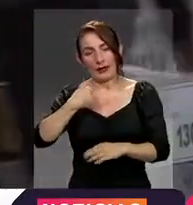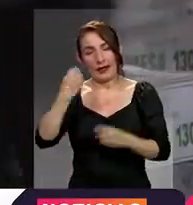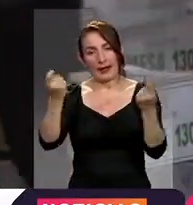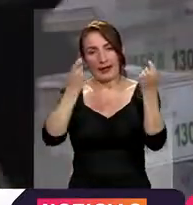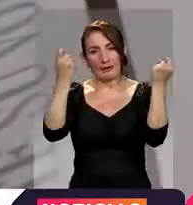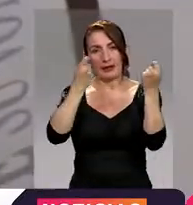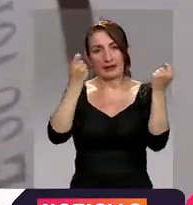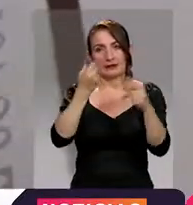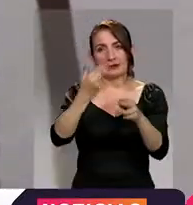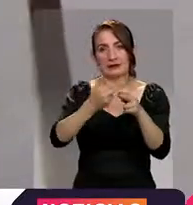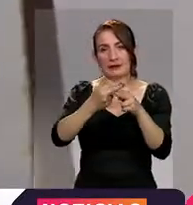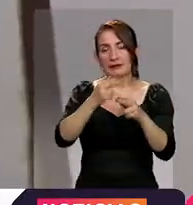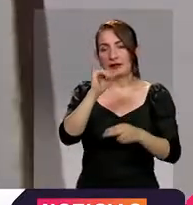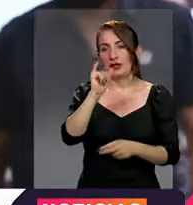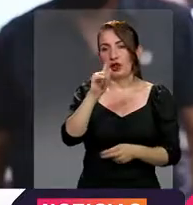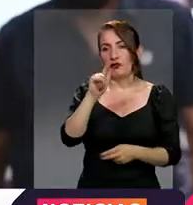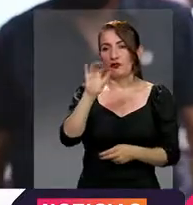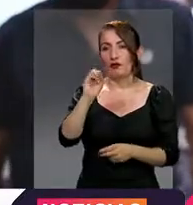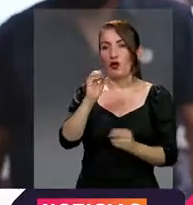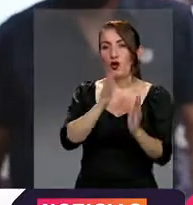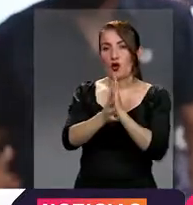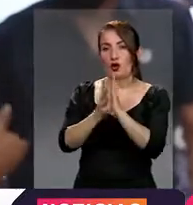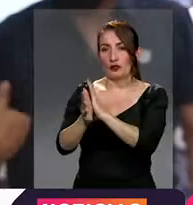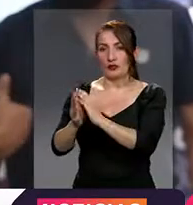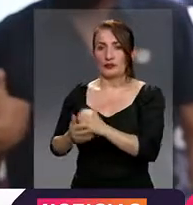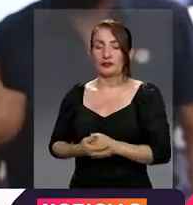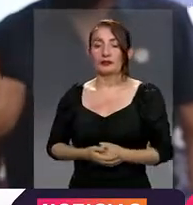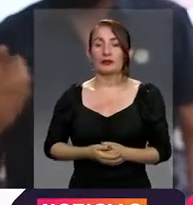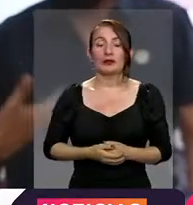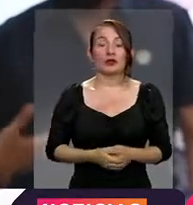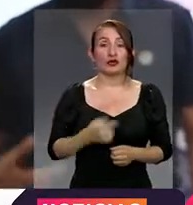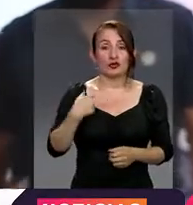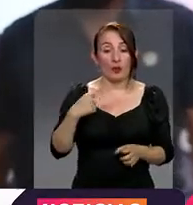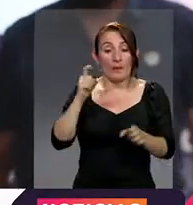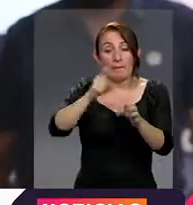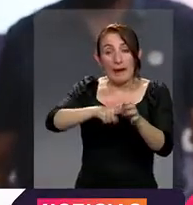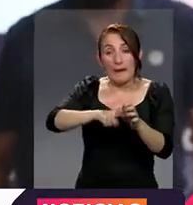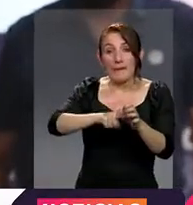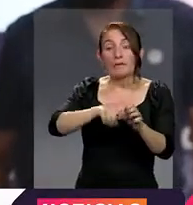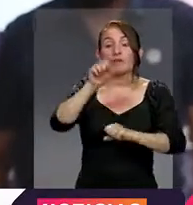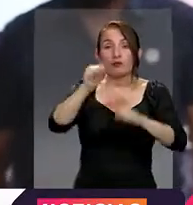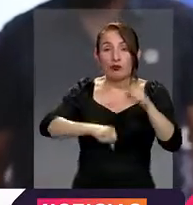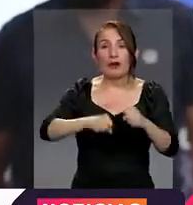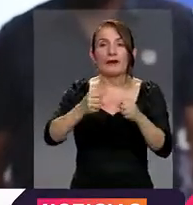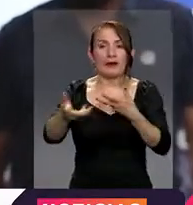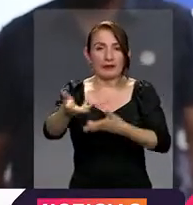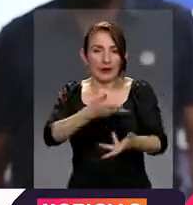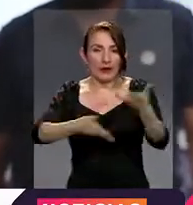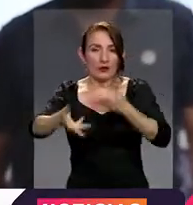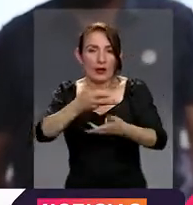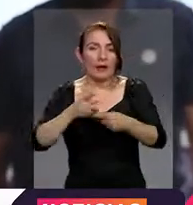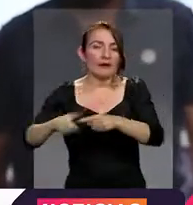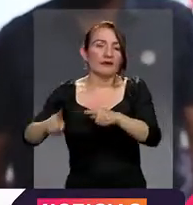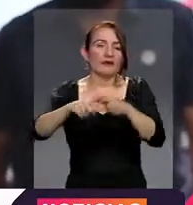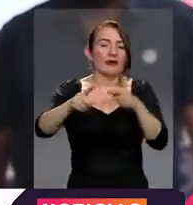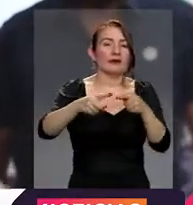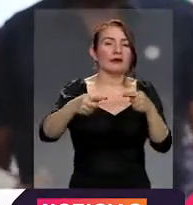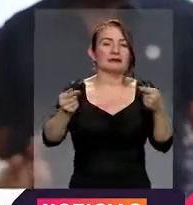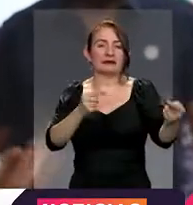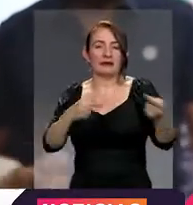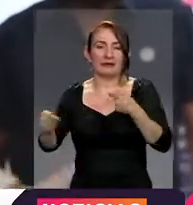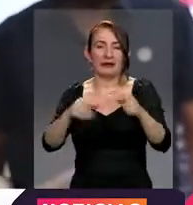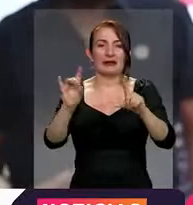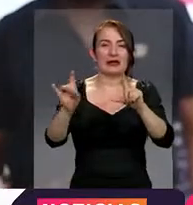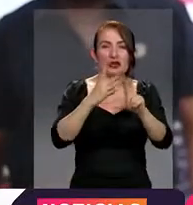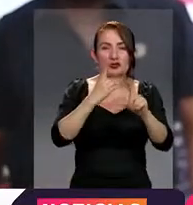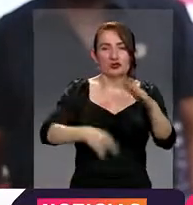campaña. Se llamará Infocandidatos. Todos los candidatos que se inscriban en los consejos de juventud podrán interactuar para hacer debates digitales, subir